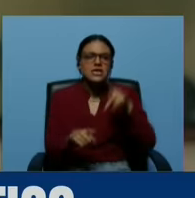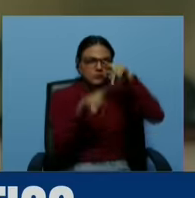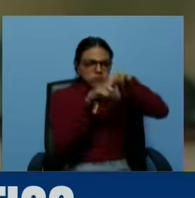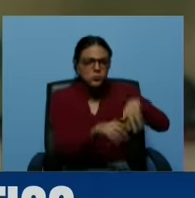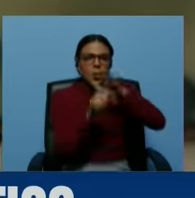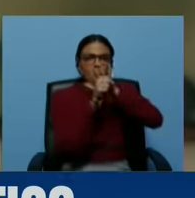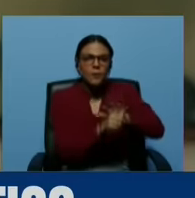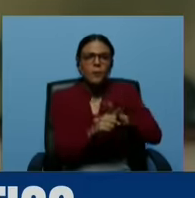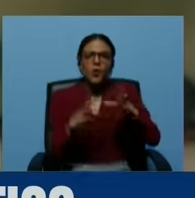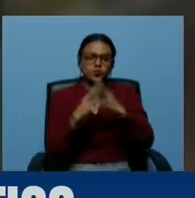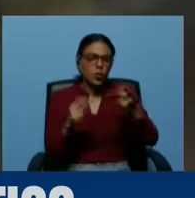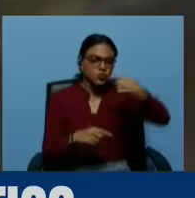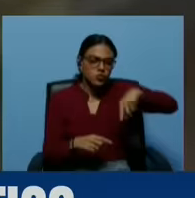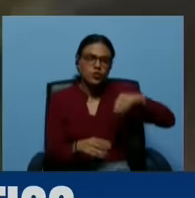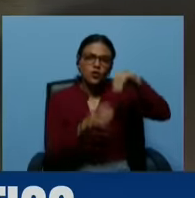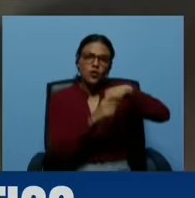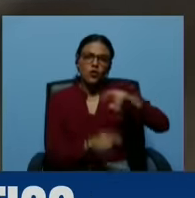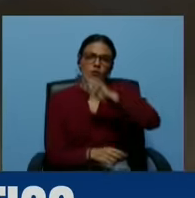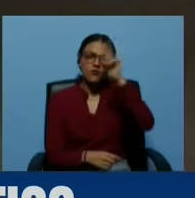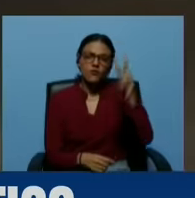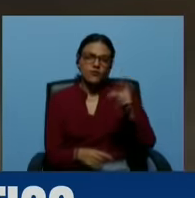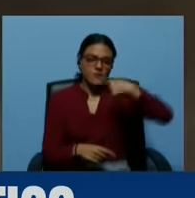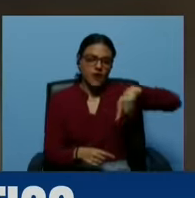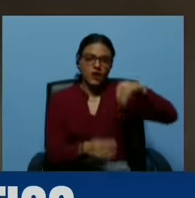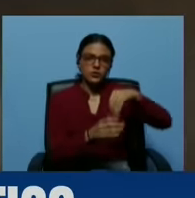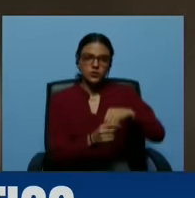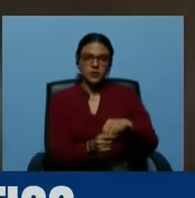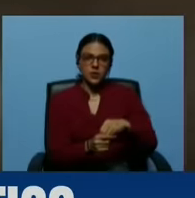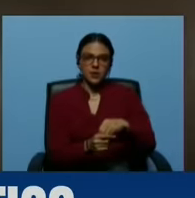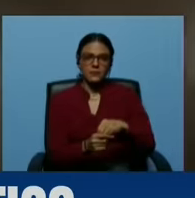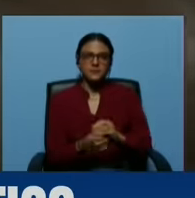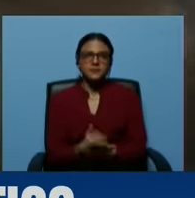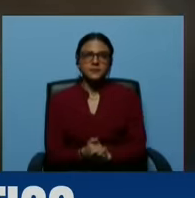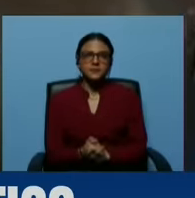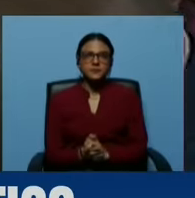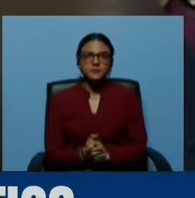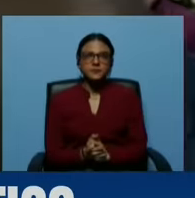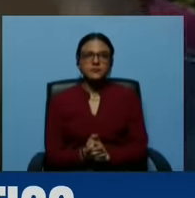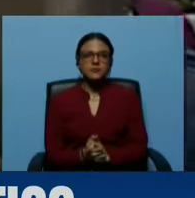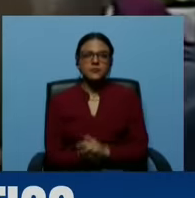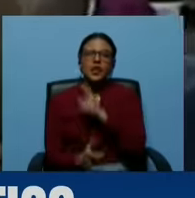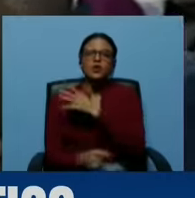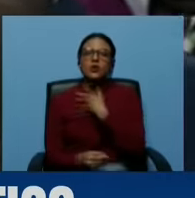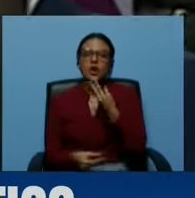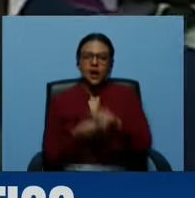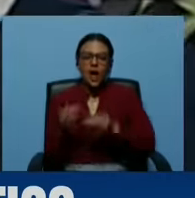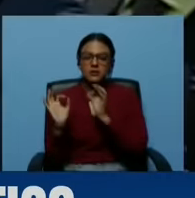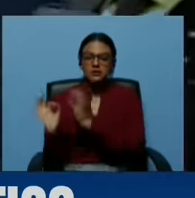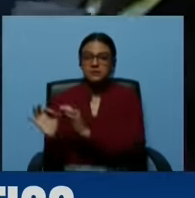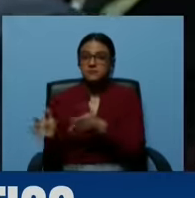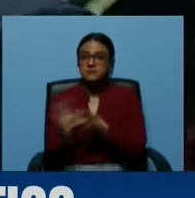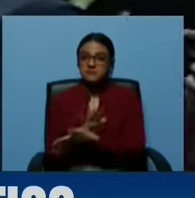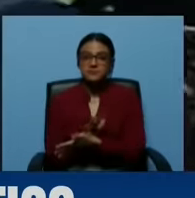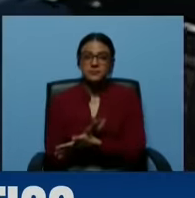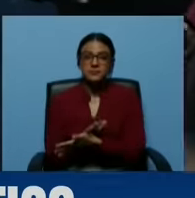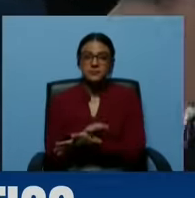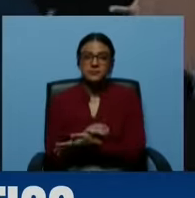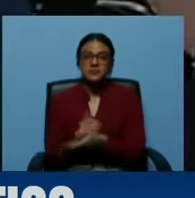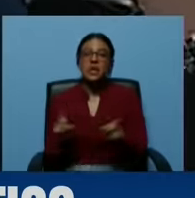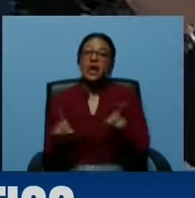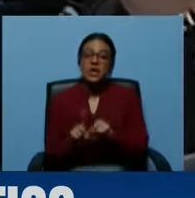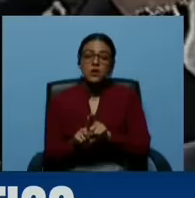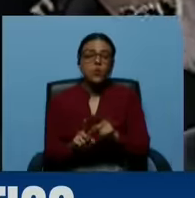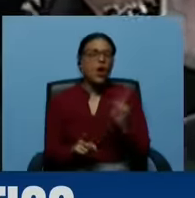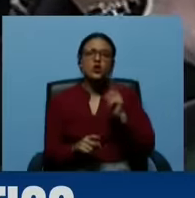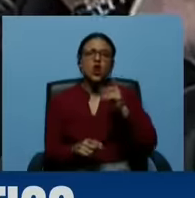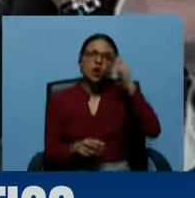visión del mundo en nuestra jurisdicción, en nuestro territorio, pretendiendo desconocer la soberanía del